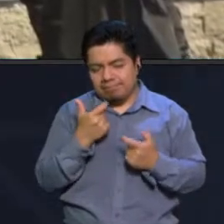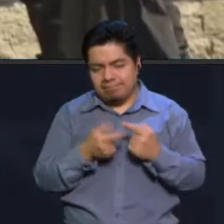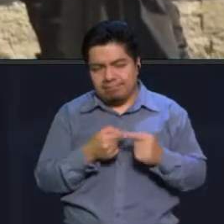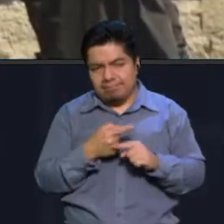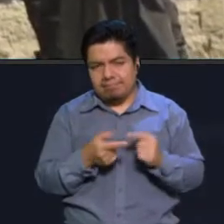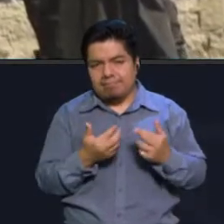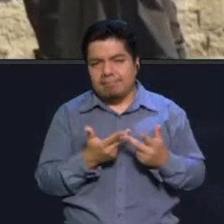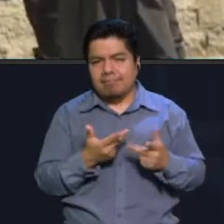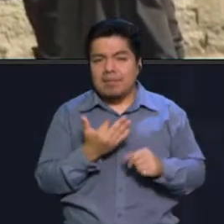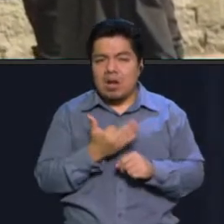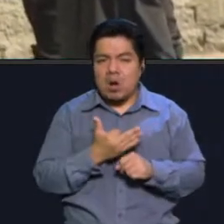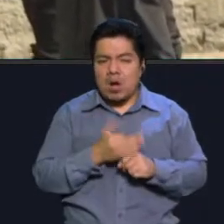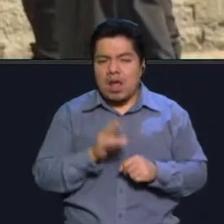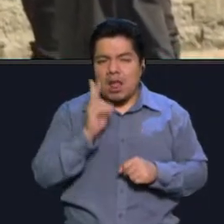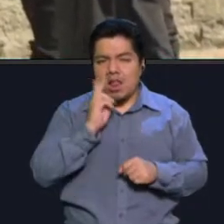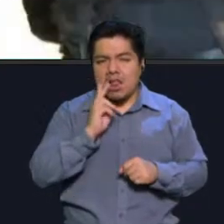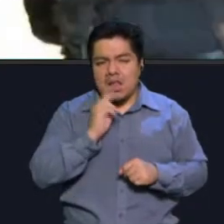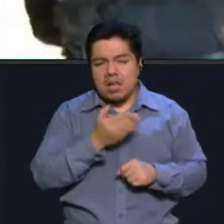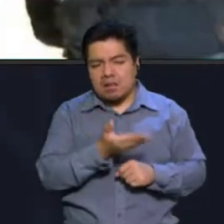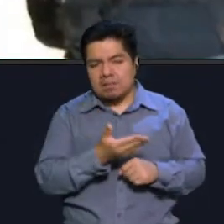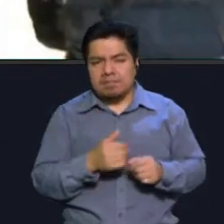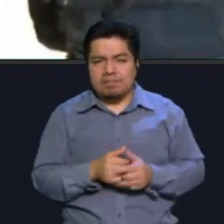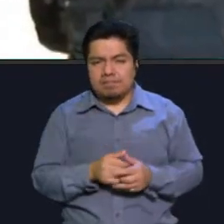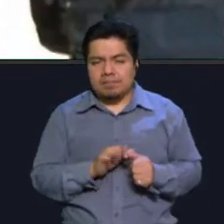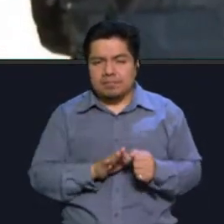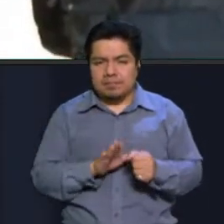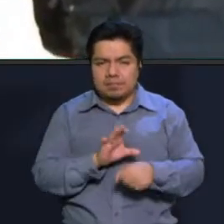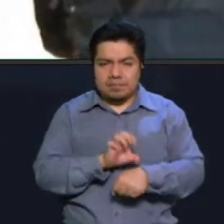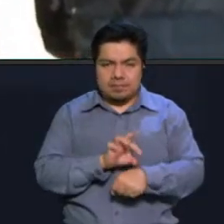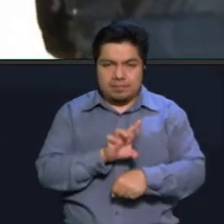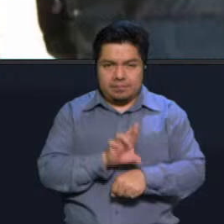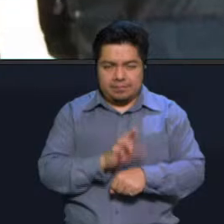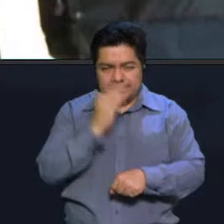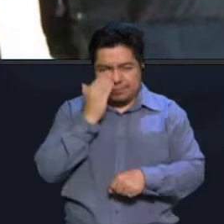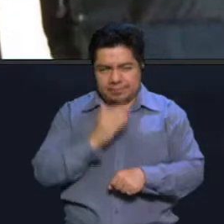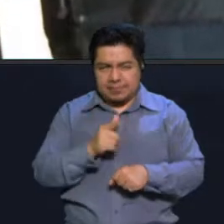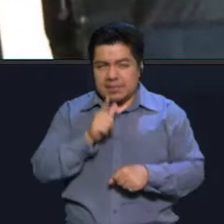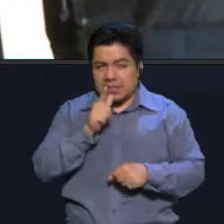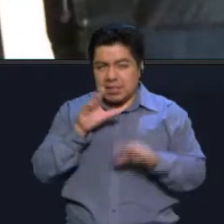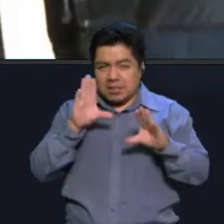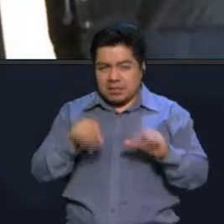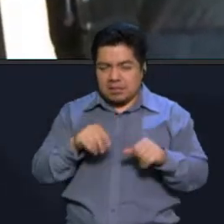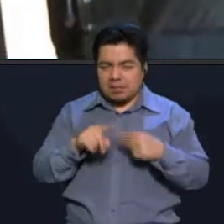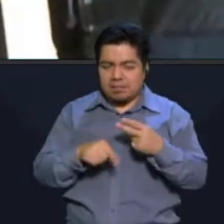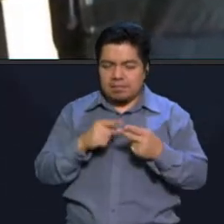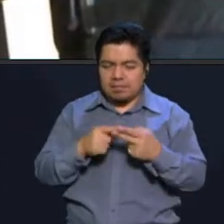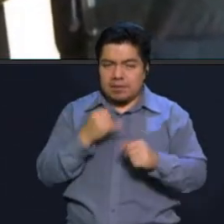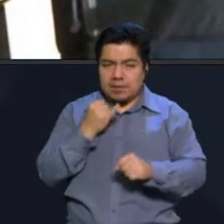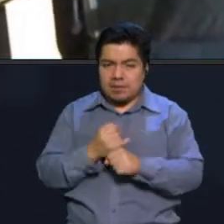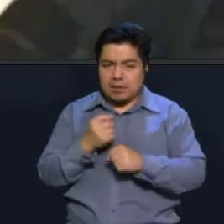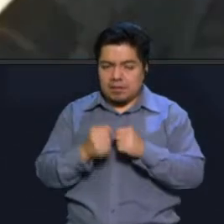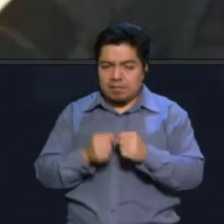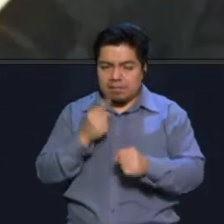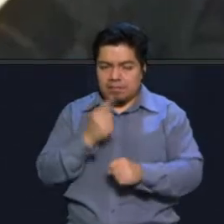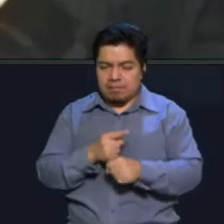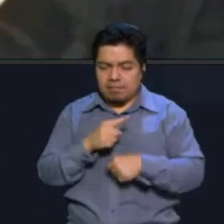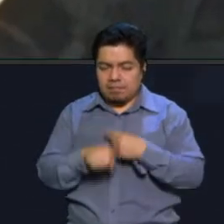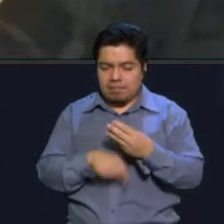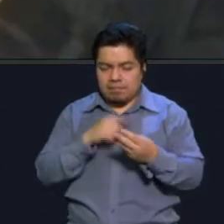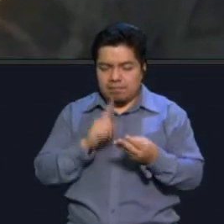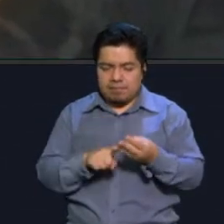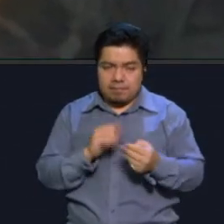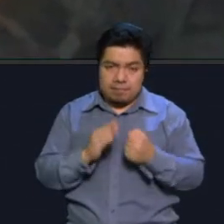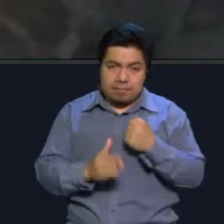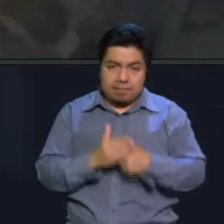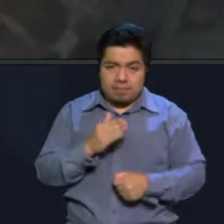¿qué está intentando? Bueno, como seguramente por los apagones, por la inseguridad en Ecuador, porque a diferencia